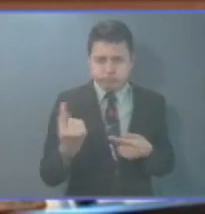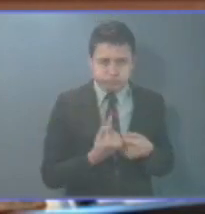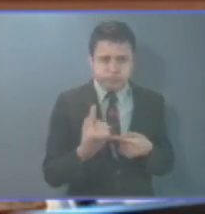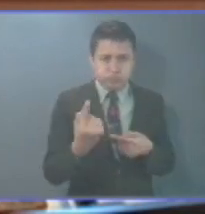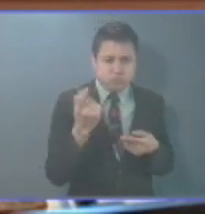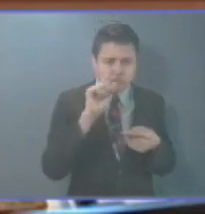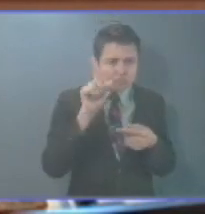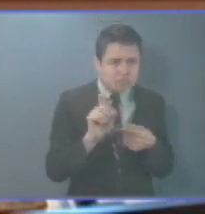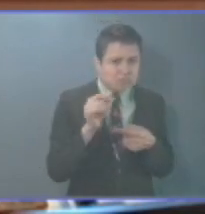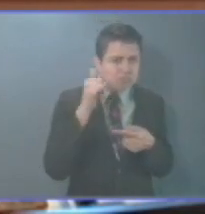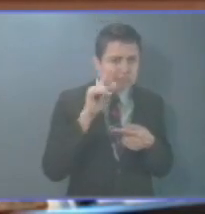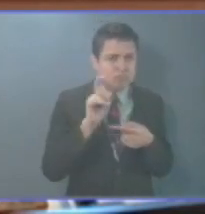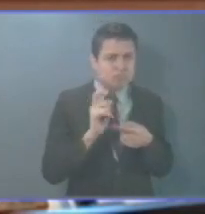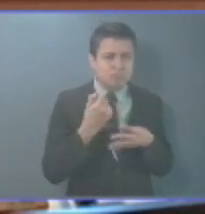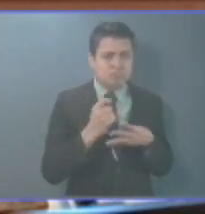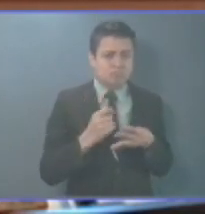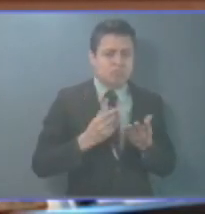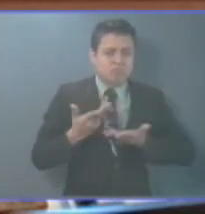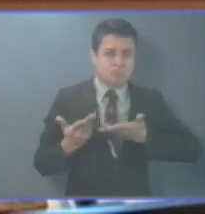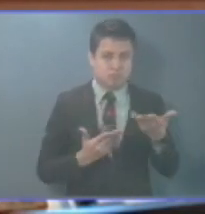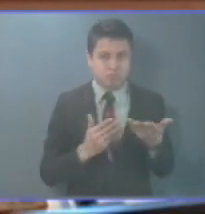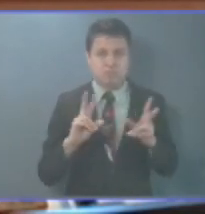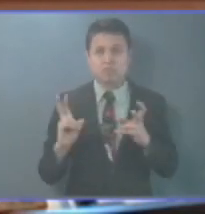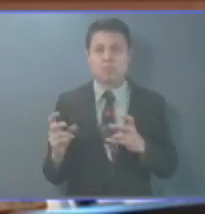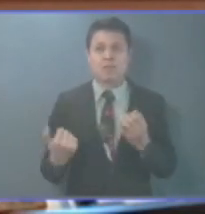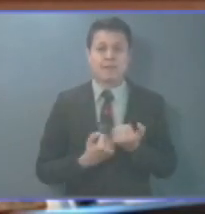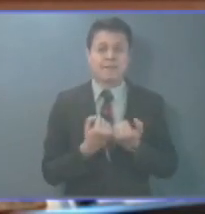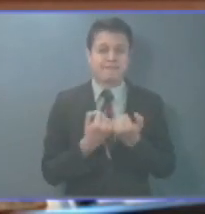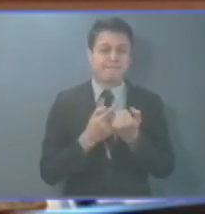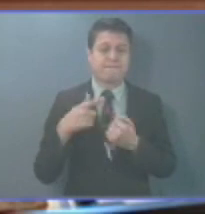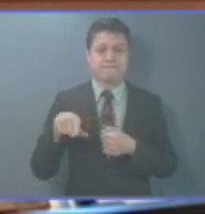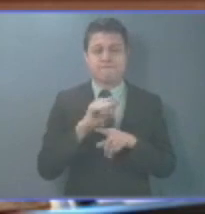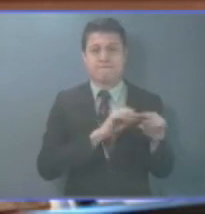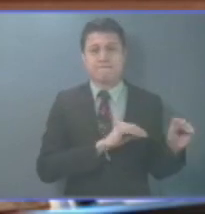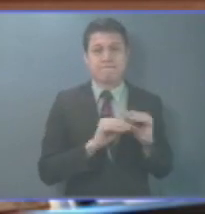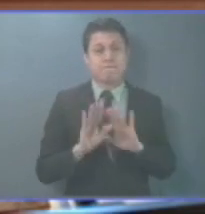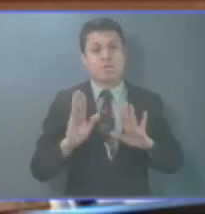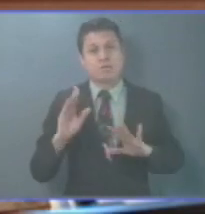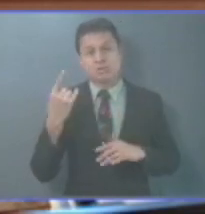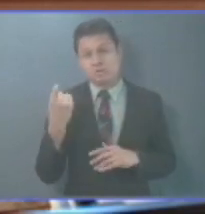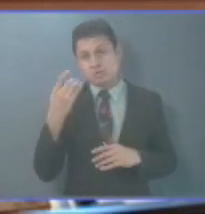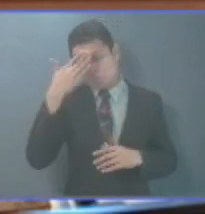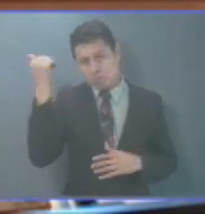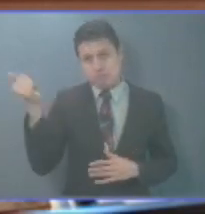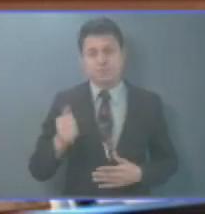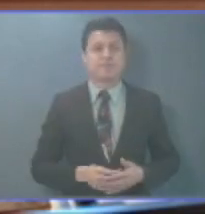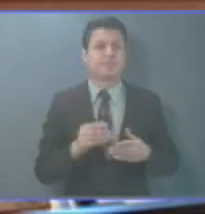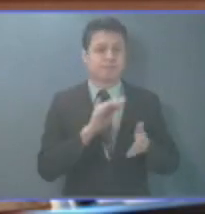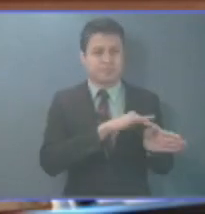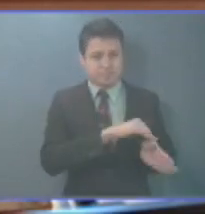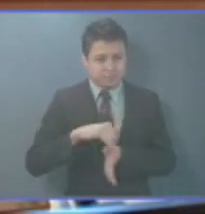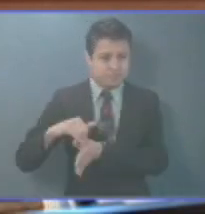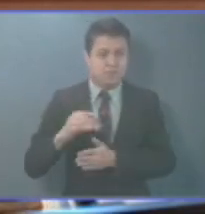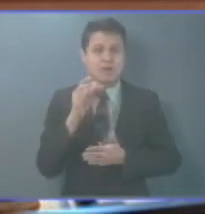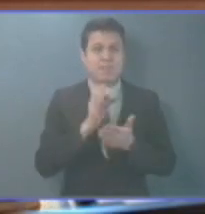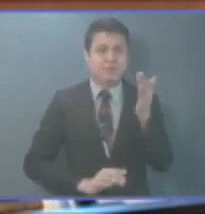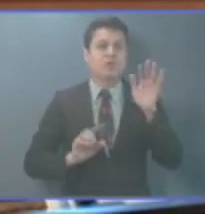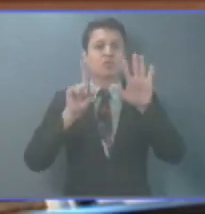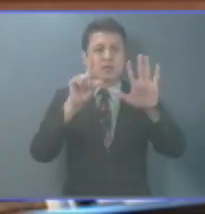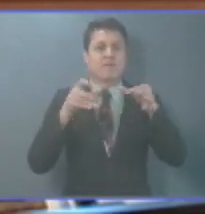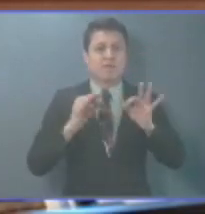discapacidad que hayan sido víctimas de cualquiera de tales acciones u omisiones. Capítulo 6.